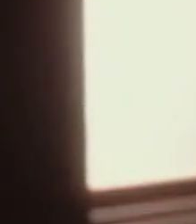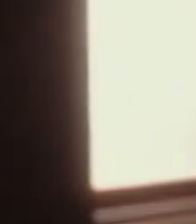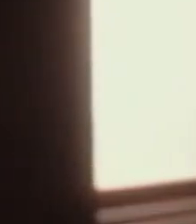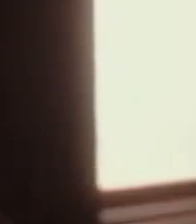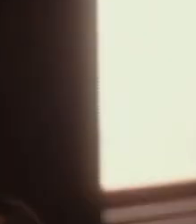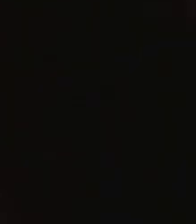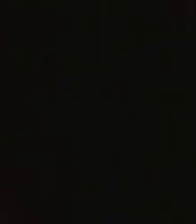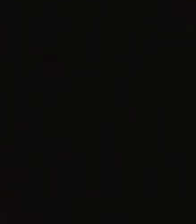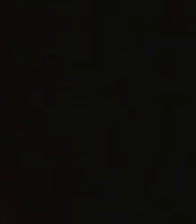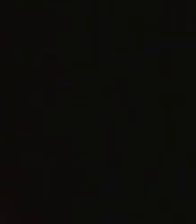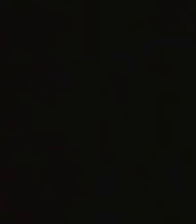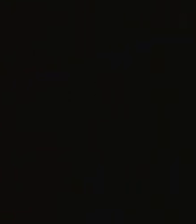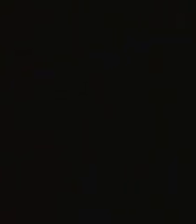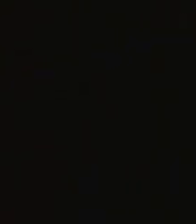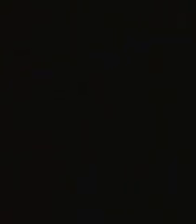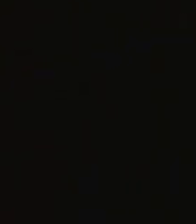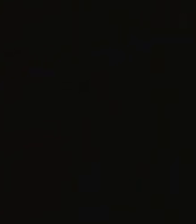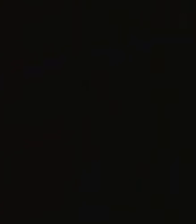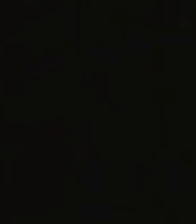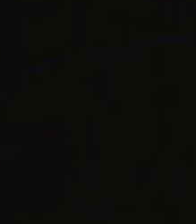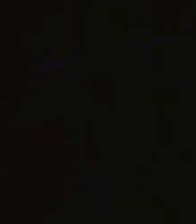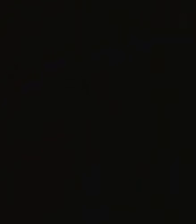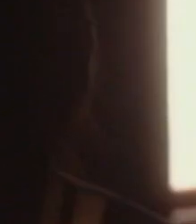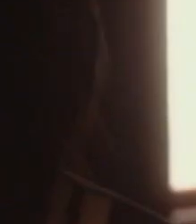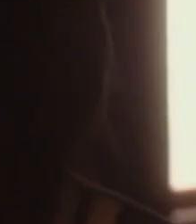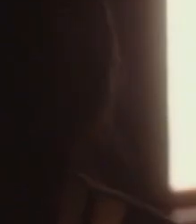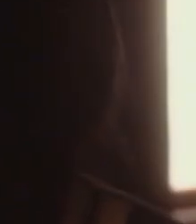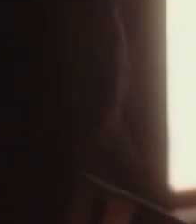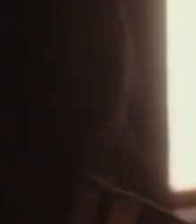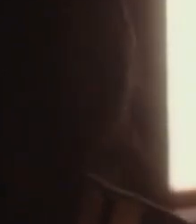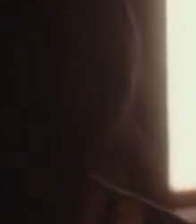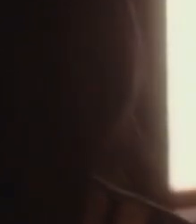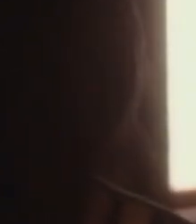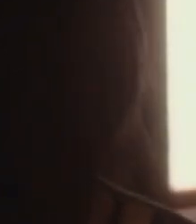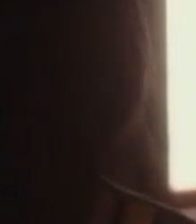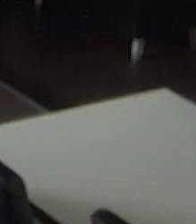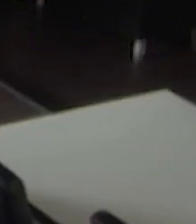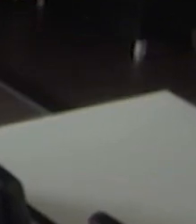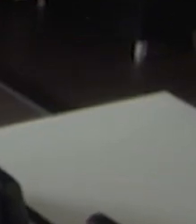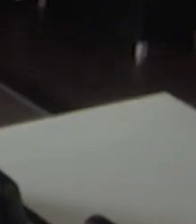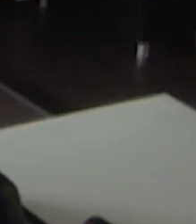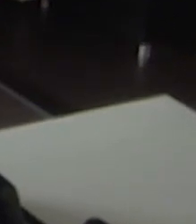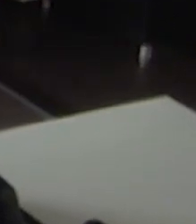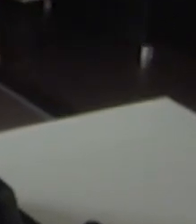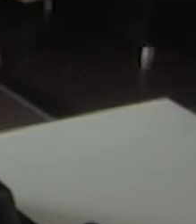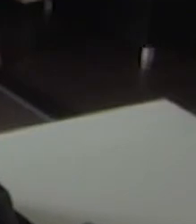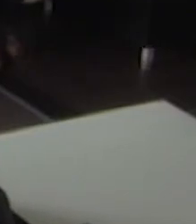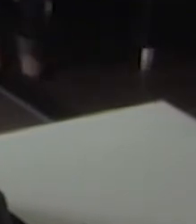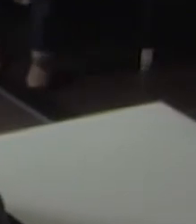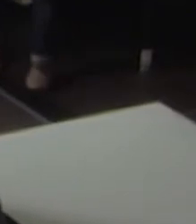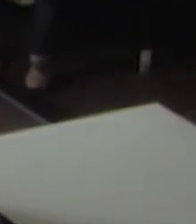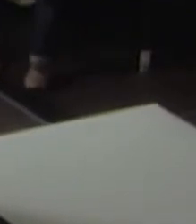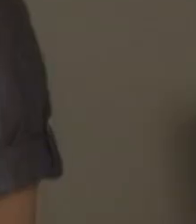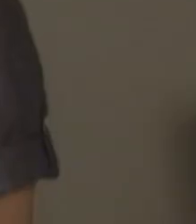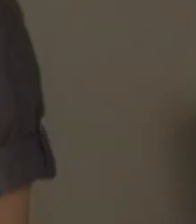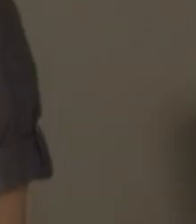no es algo que te importe. Quiero que nos dejes en paz. Y esto también incluye a Ritsu. Buenas tardes. Soy del área de